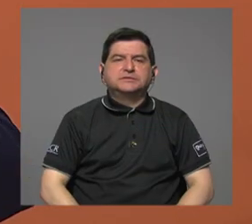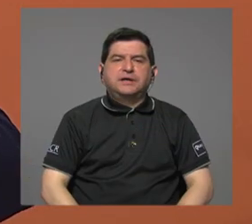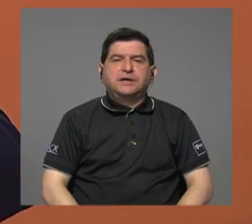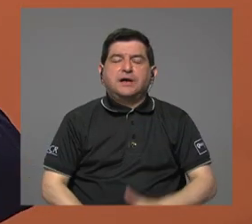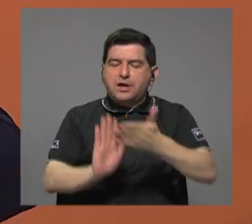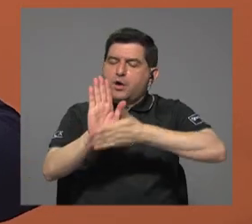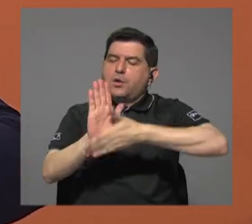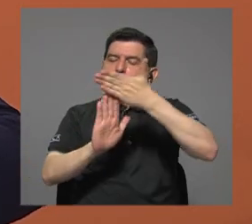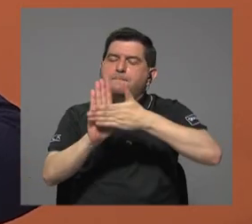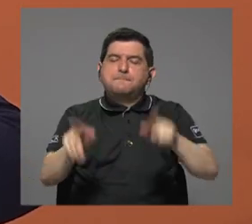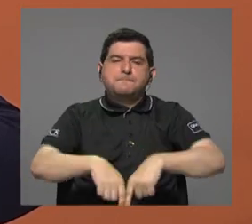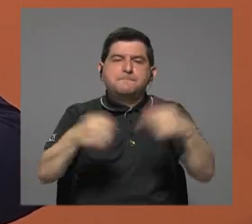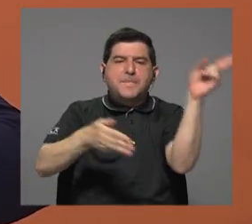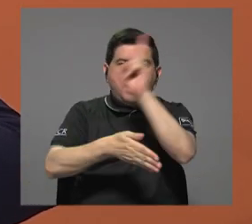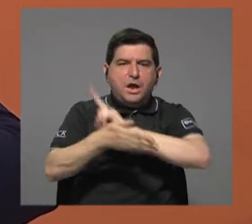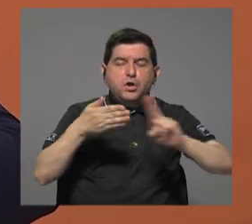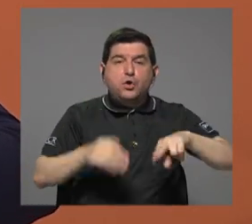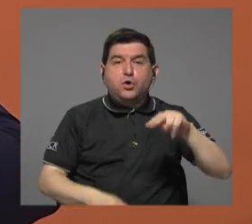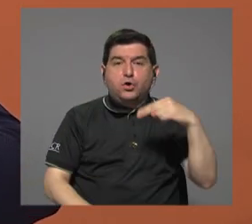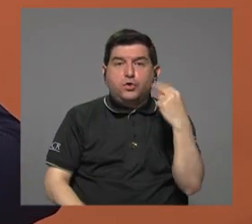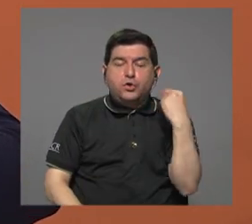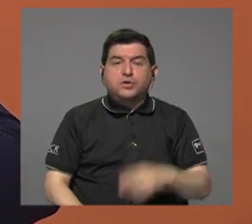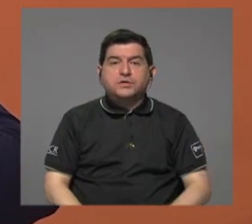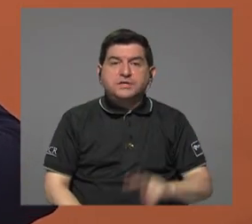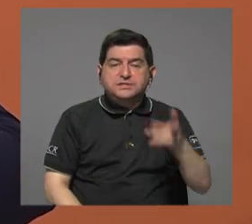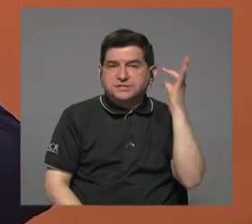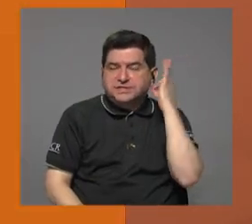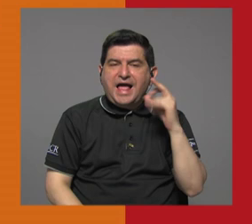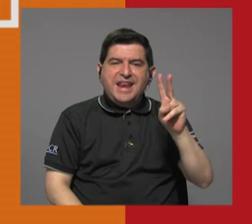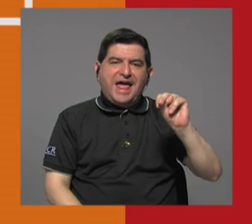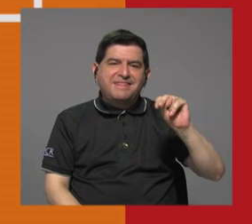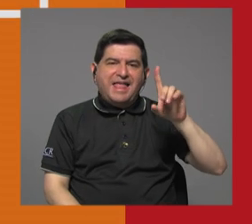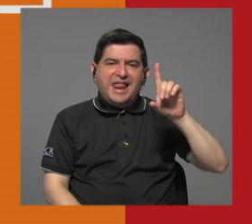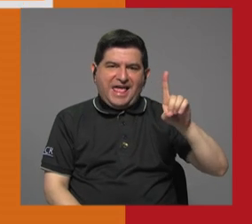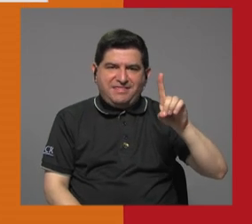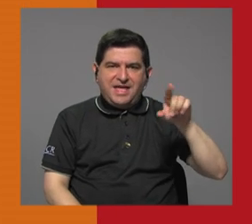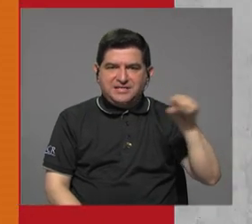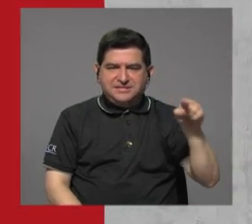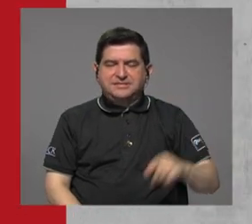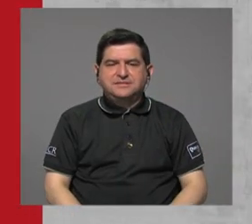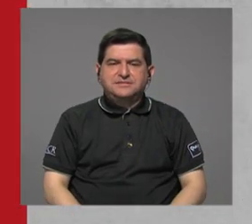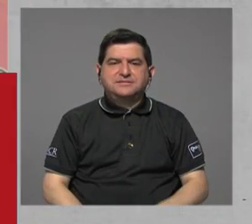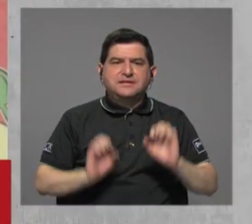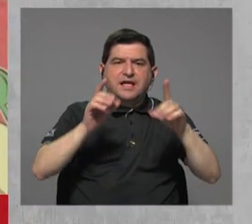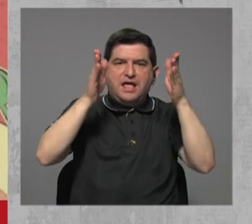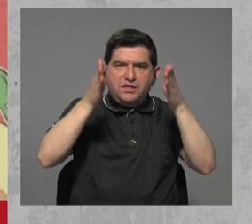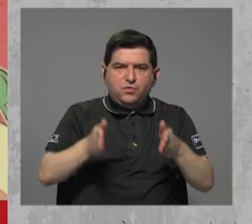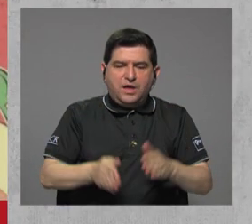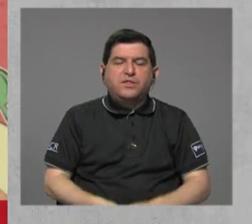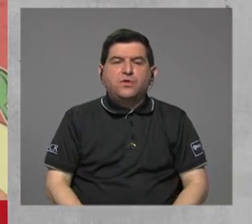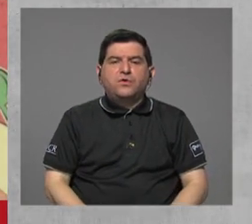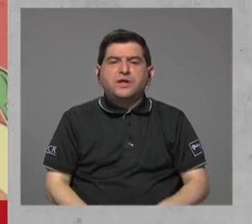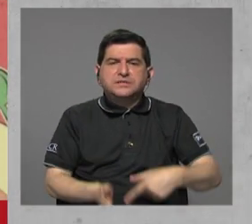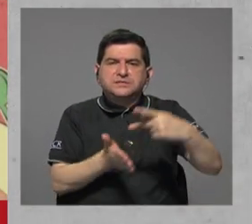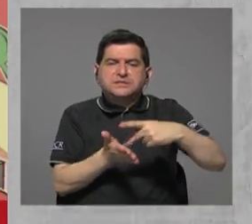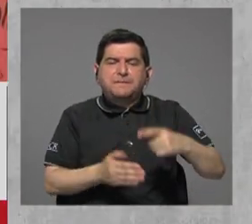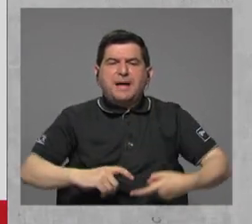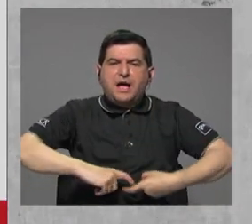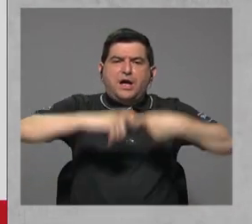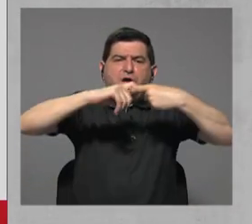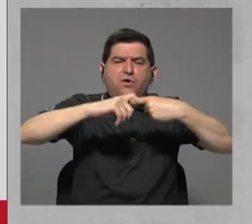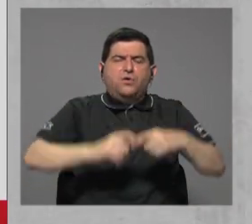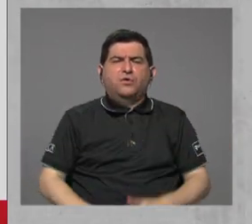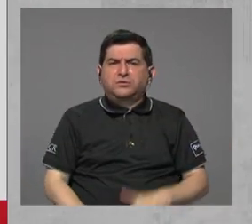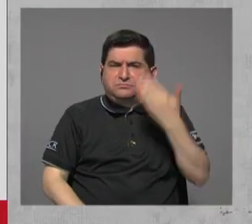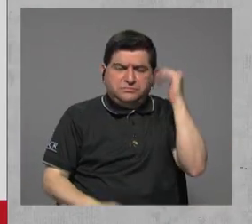portada del semanario universidad una noticia de la compañera natalia díaz celedón y es educadores con salario congelado ignoran el